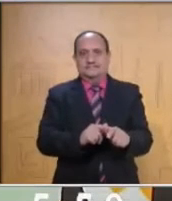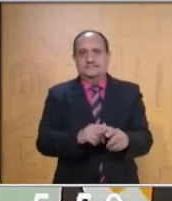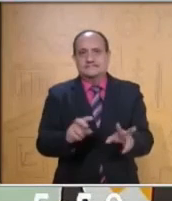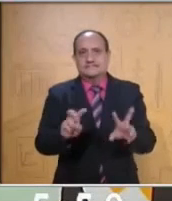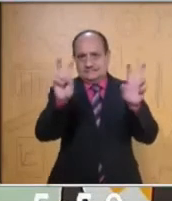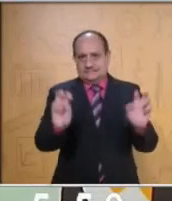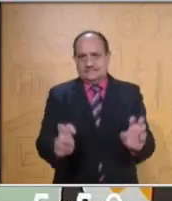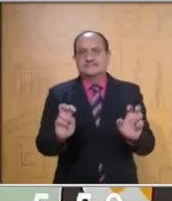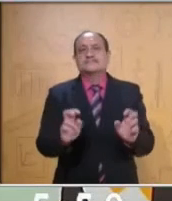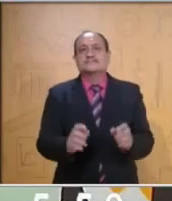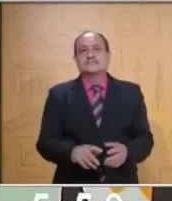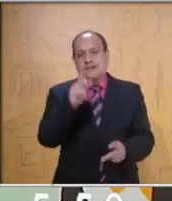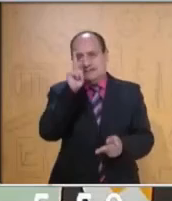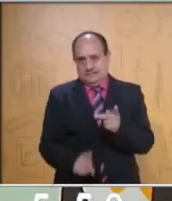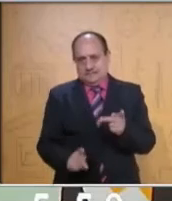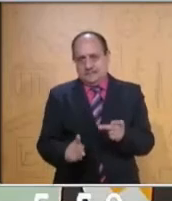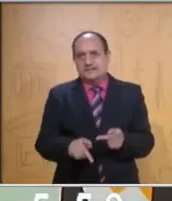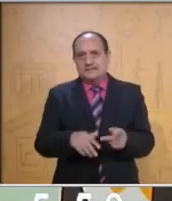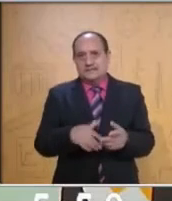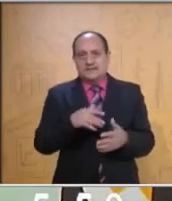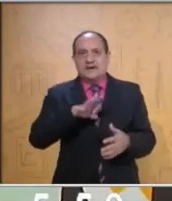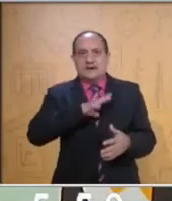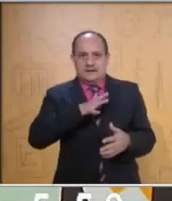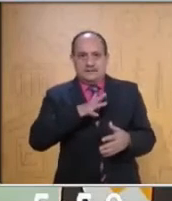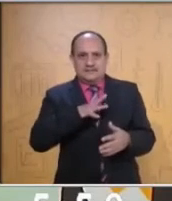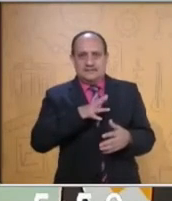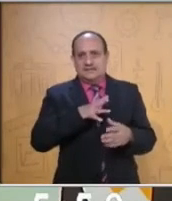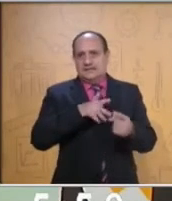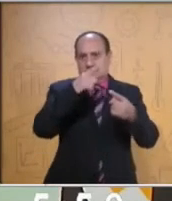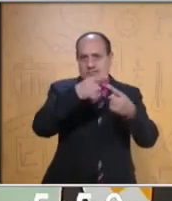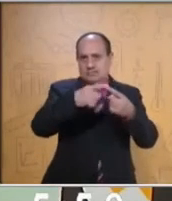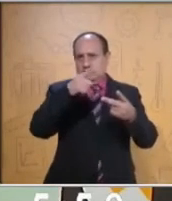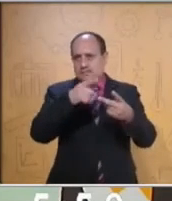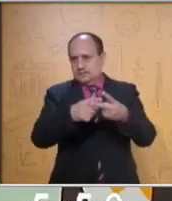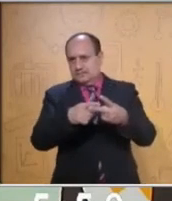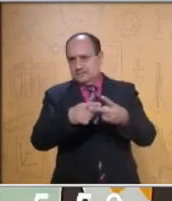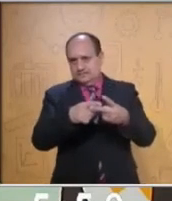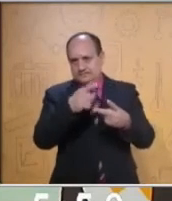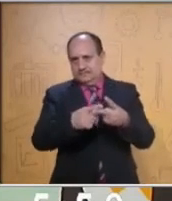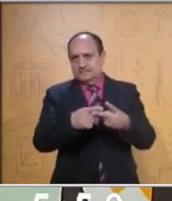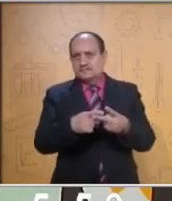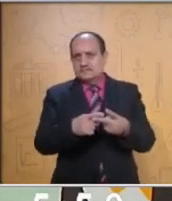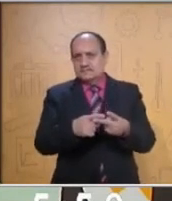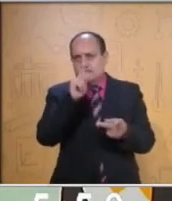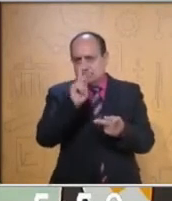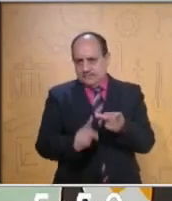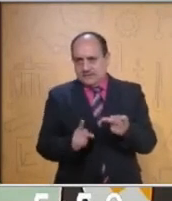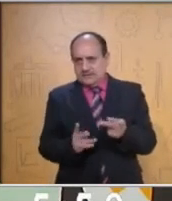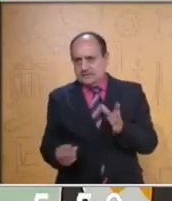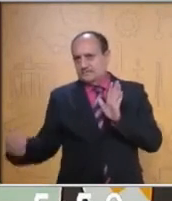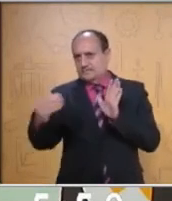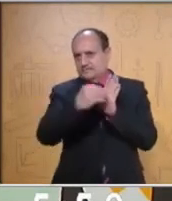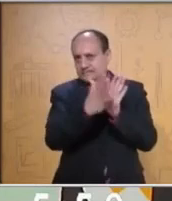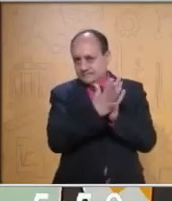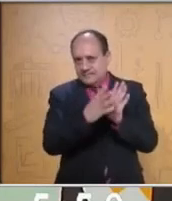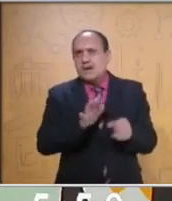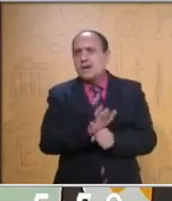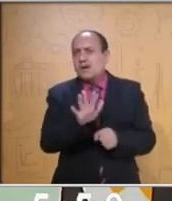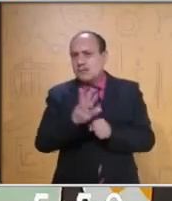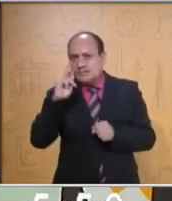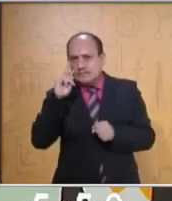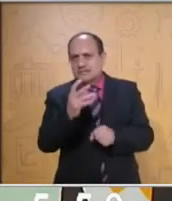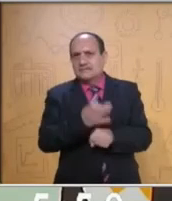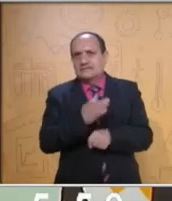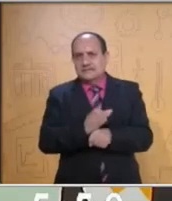la siguiente parte. Nosotros tenemos dos elementos que vamos a agregar. ¿Qué es lo que vimos aquí?